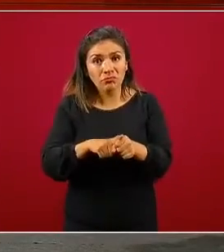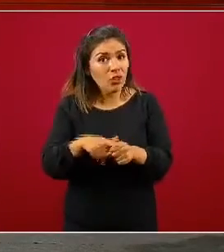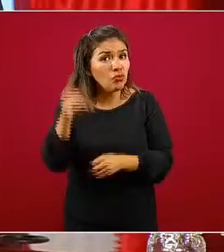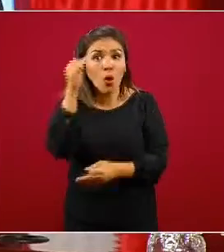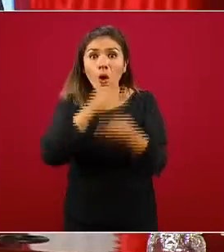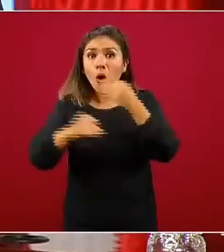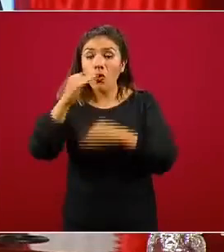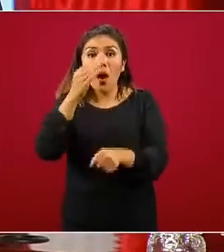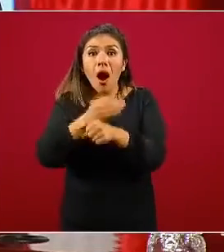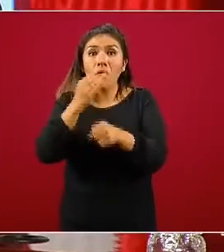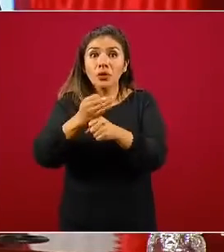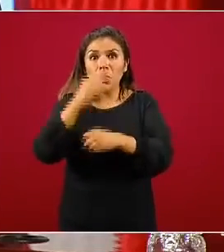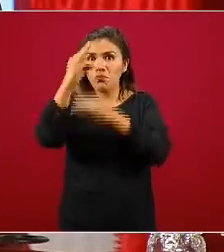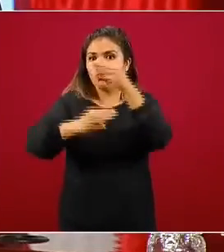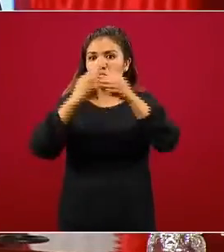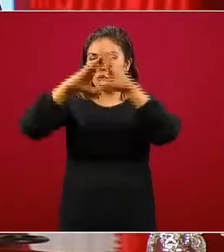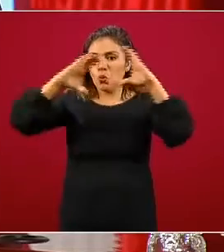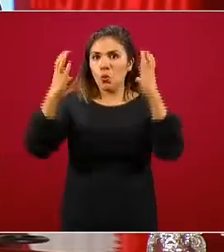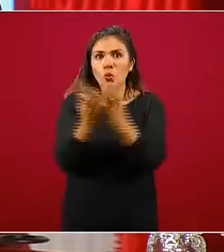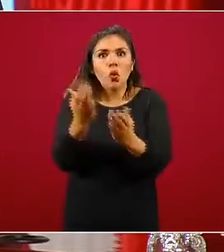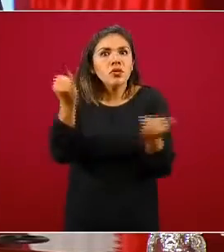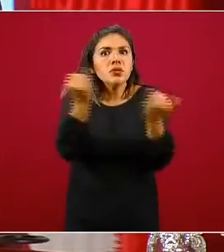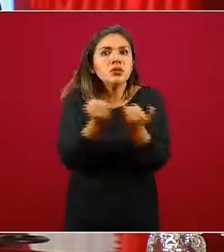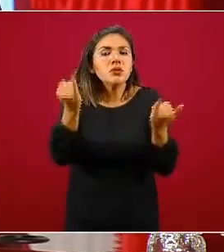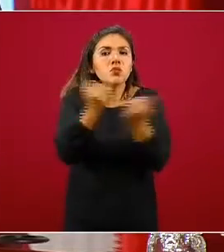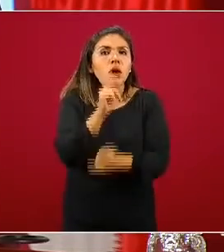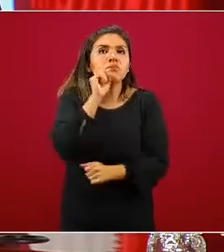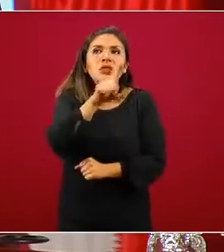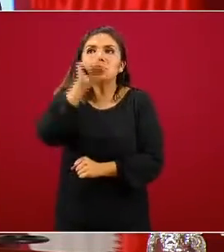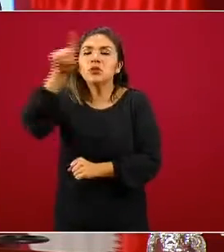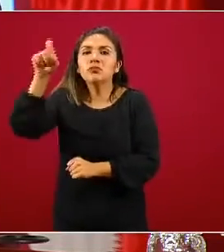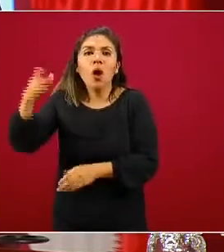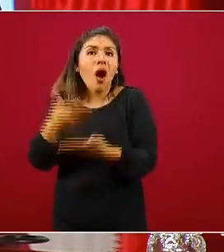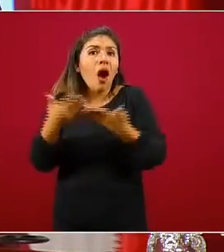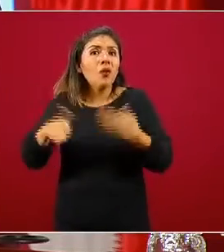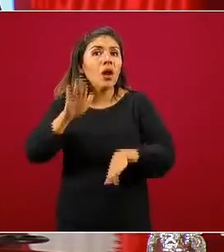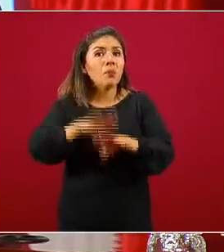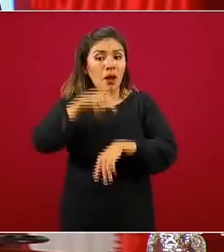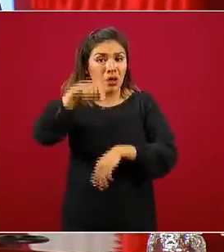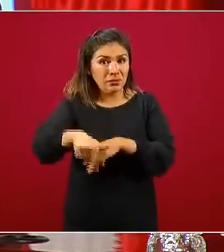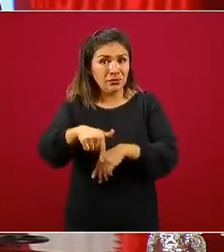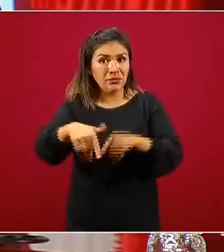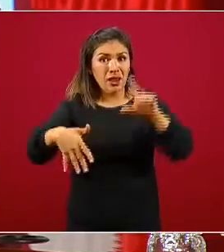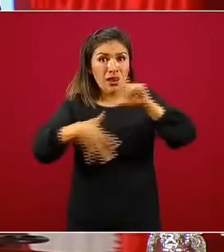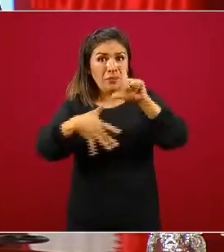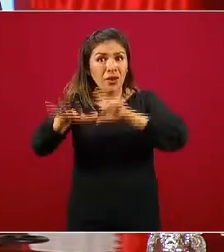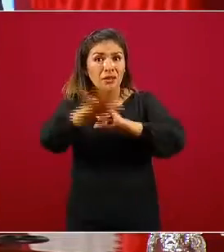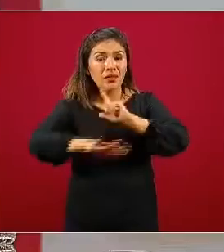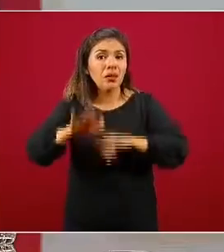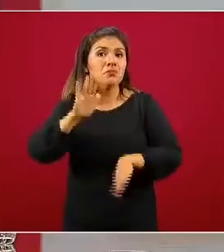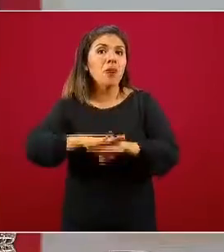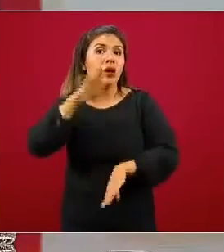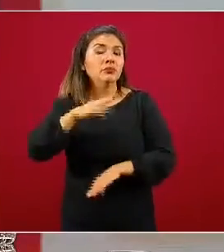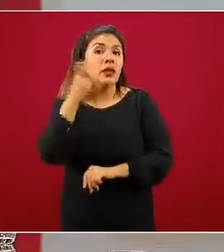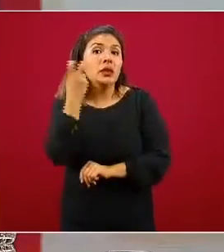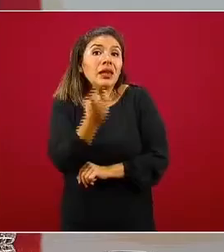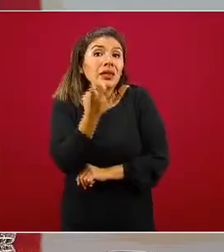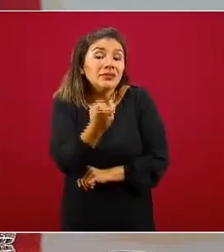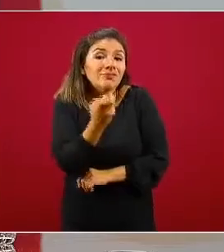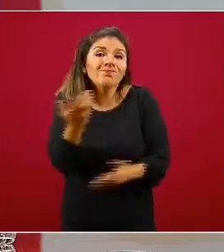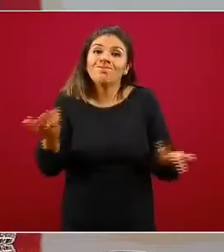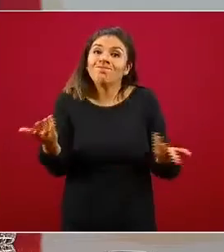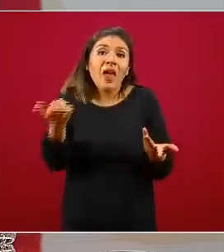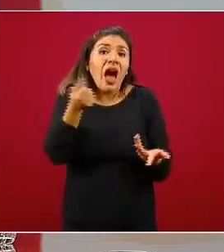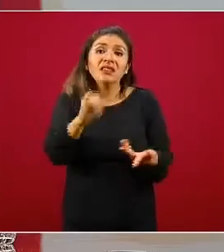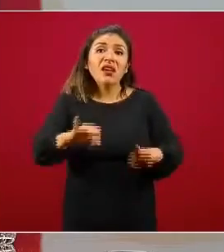el planeta está en situaciones más o menos similares, sobre todo ahora aquí en nuestro continente. Entonces, es algo que va a ser